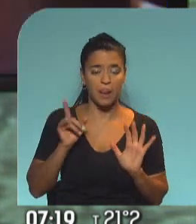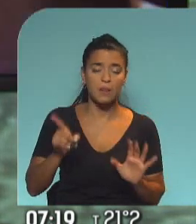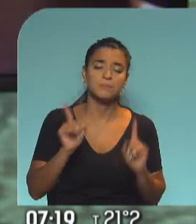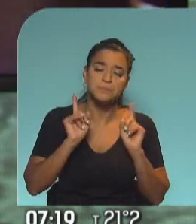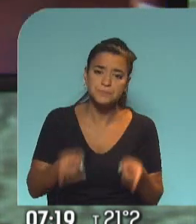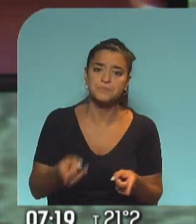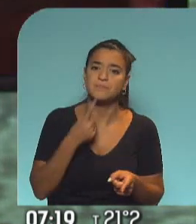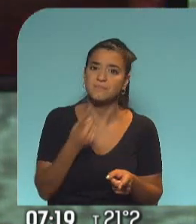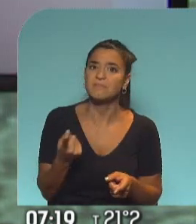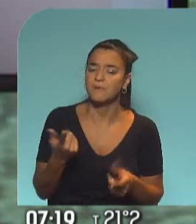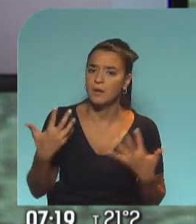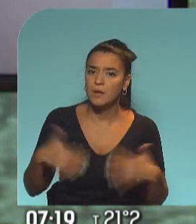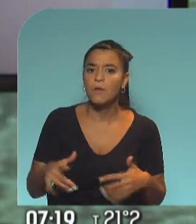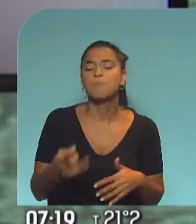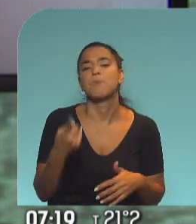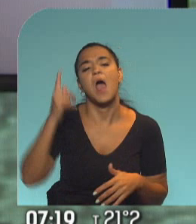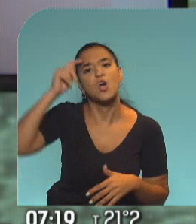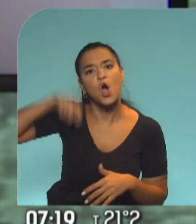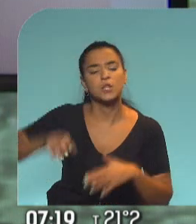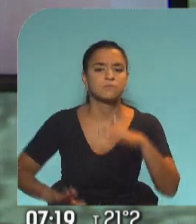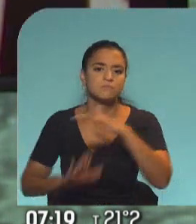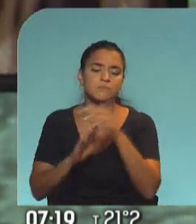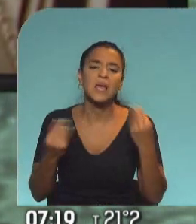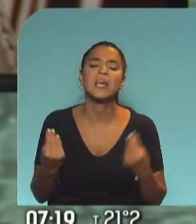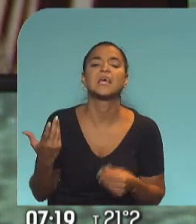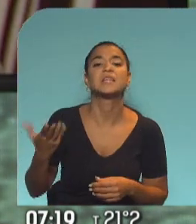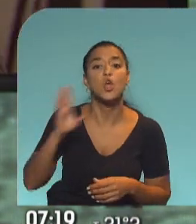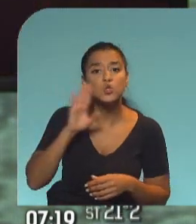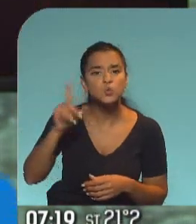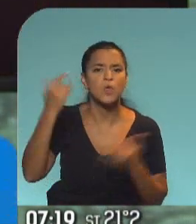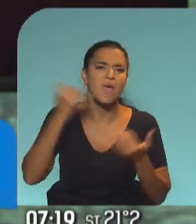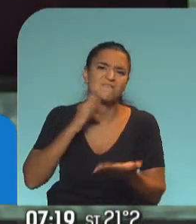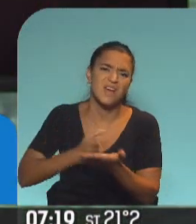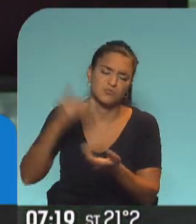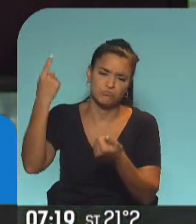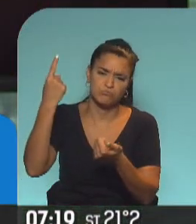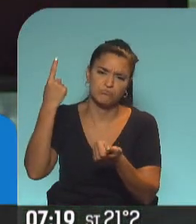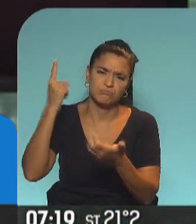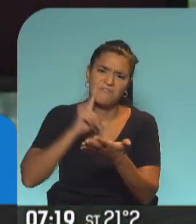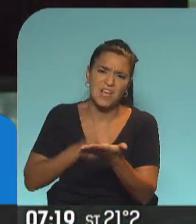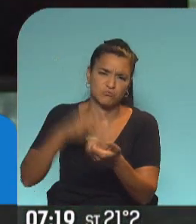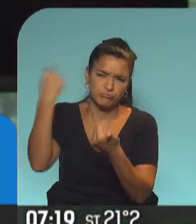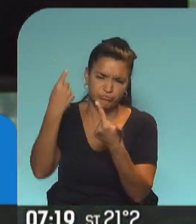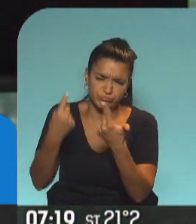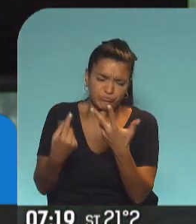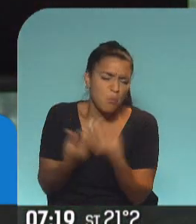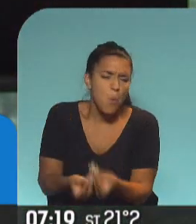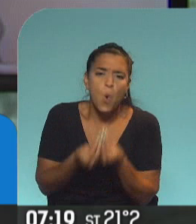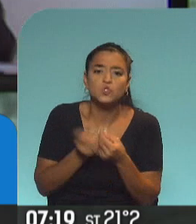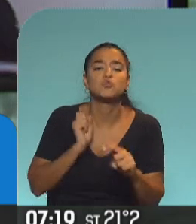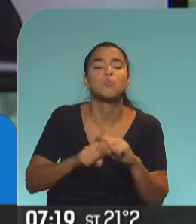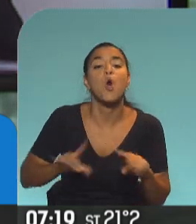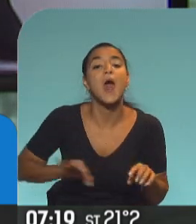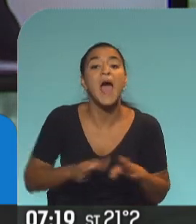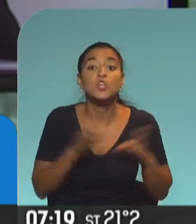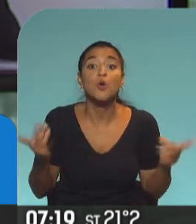sea una cifra alta para una Corte Suprema. La de Estados Unidos tiene una veintena de fallos por año, pero fundamenta y se pronuncia,